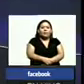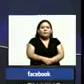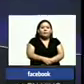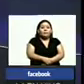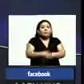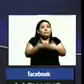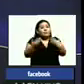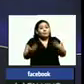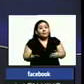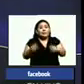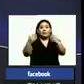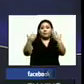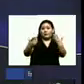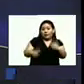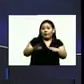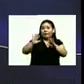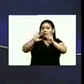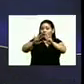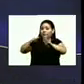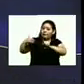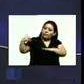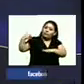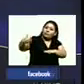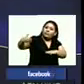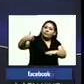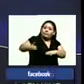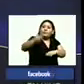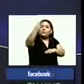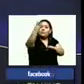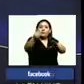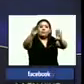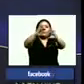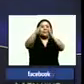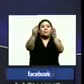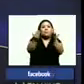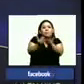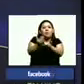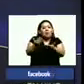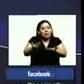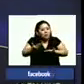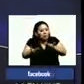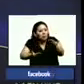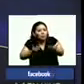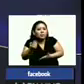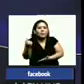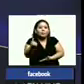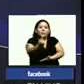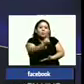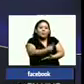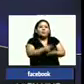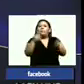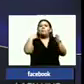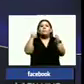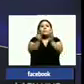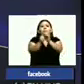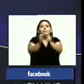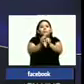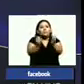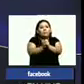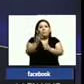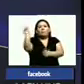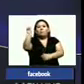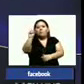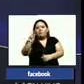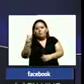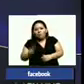Y en el décimo año En el que se conmemora El Día Mundial De la Asistencia Humanitaria La crisis venezolana Revivió Los